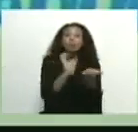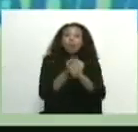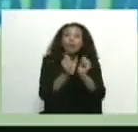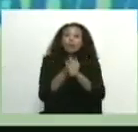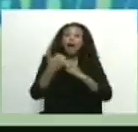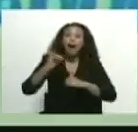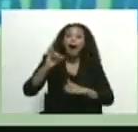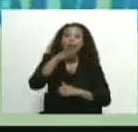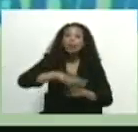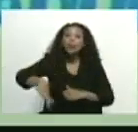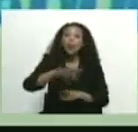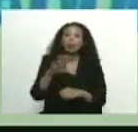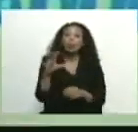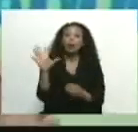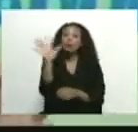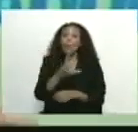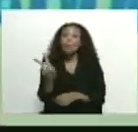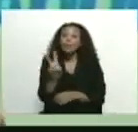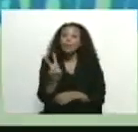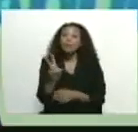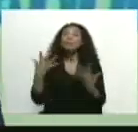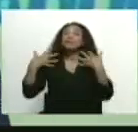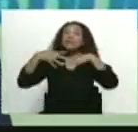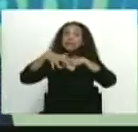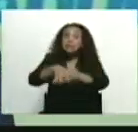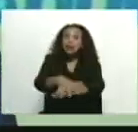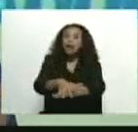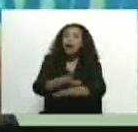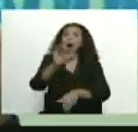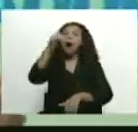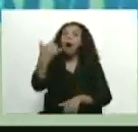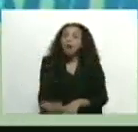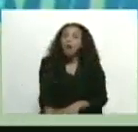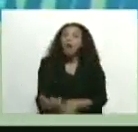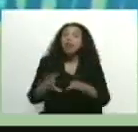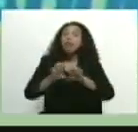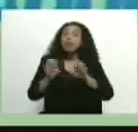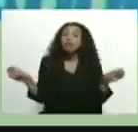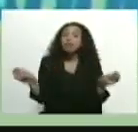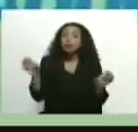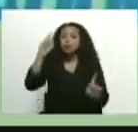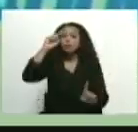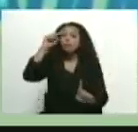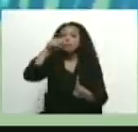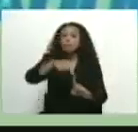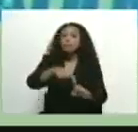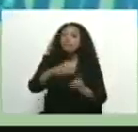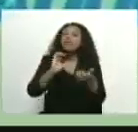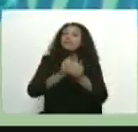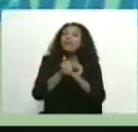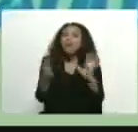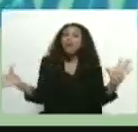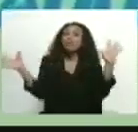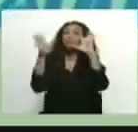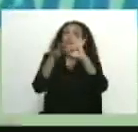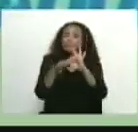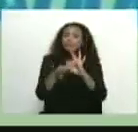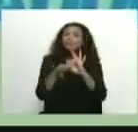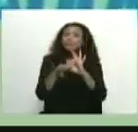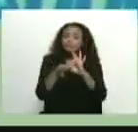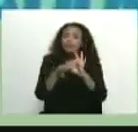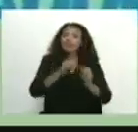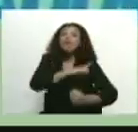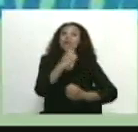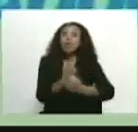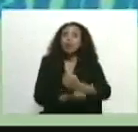que existe en nuestro país. Integra, presidente, la educación y el deporte y